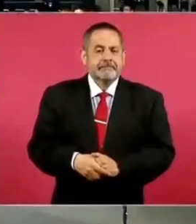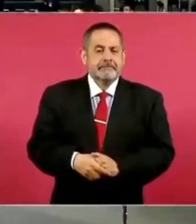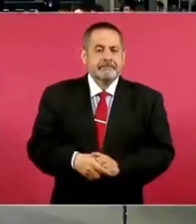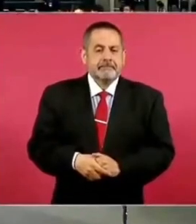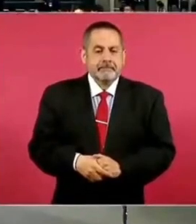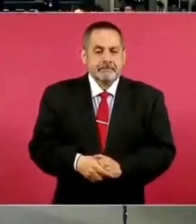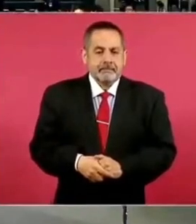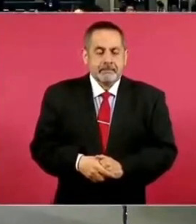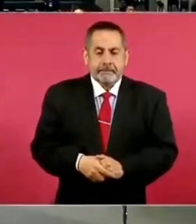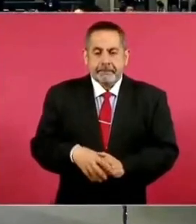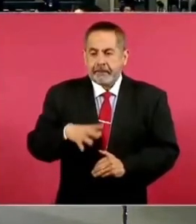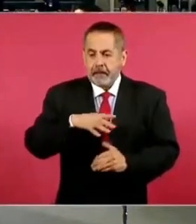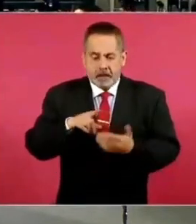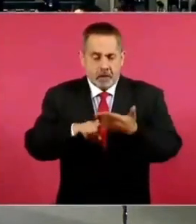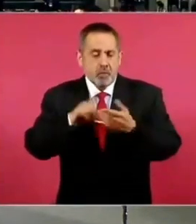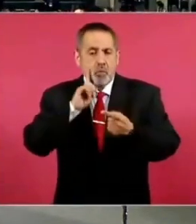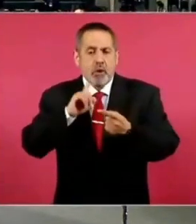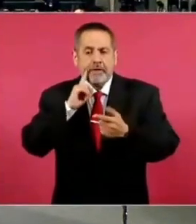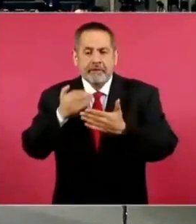una